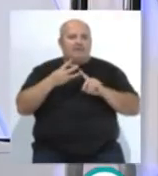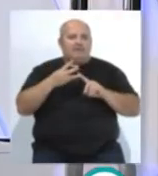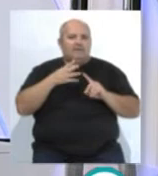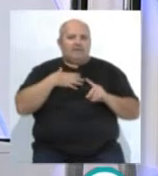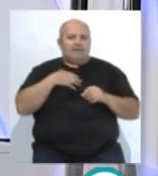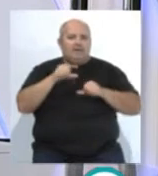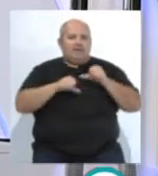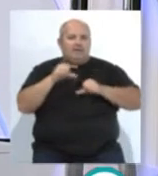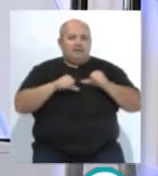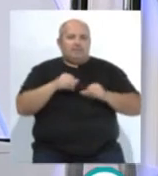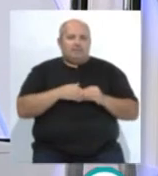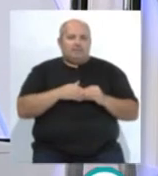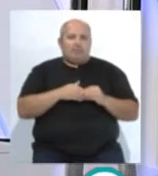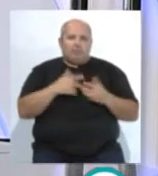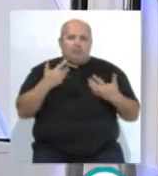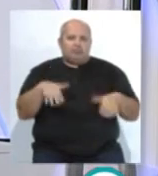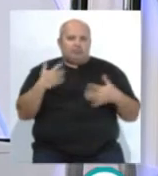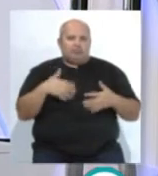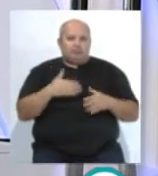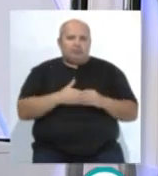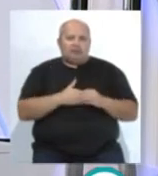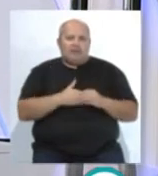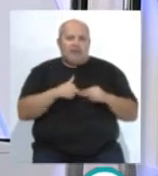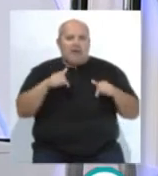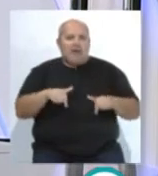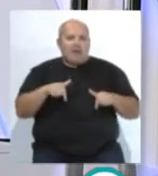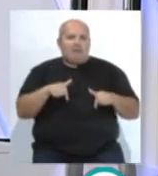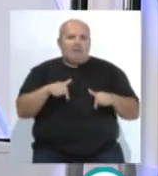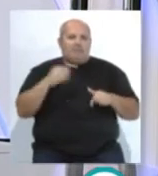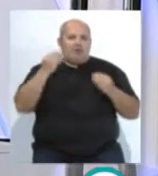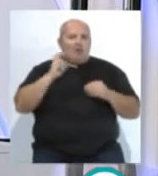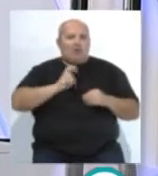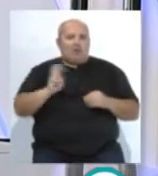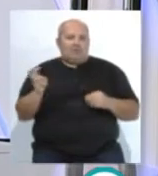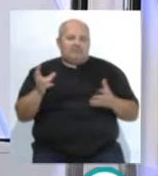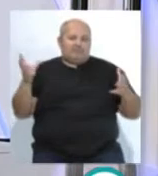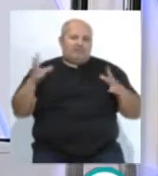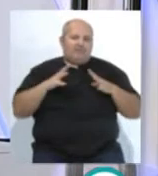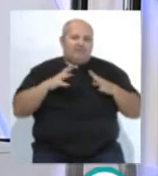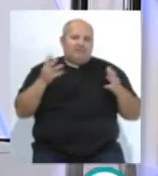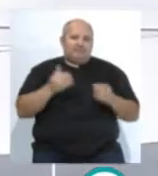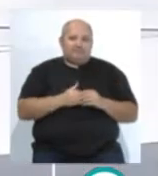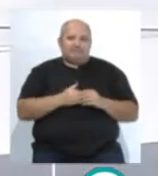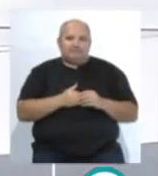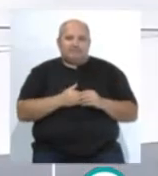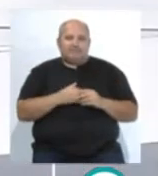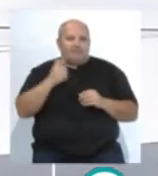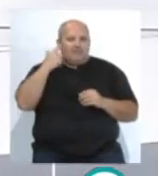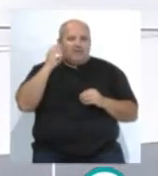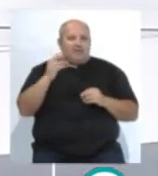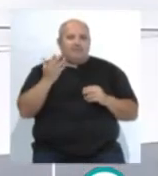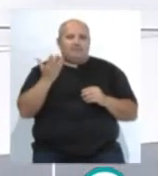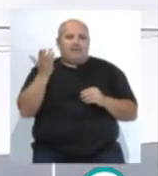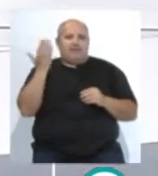del campeonato y joder, los juegan ido a muerte. Y ahora, no, ahora pensamos lo otro. Ahora pensamos en lo que sucedía